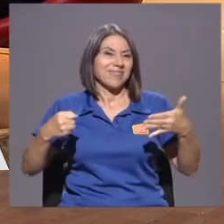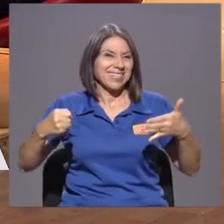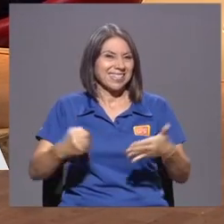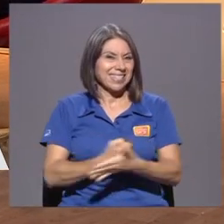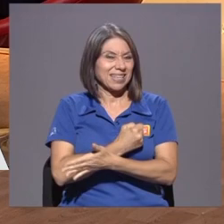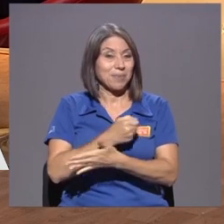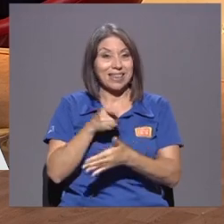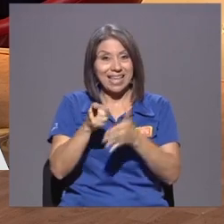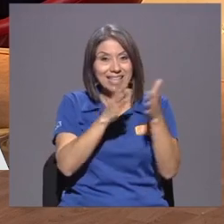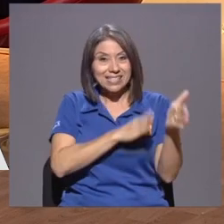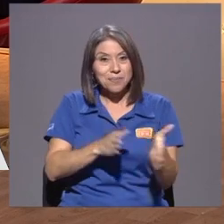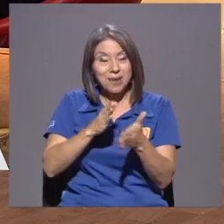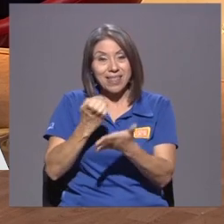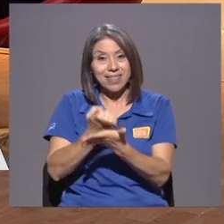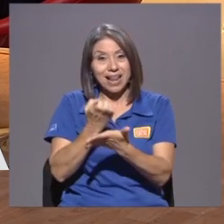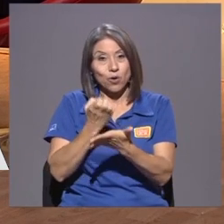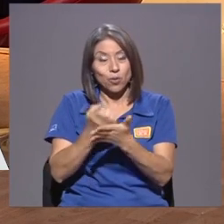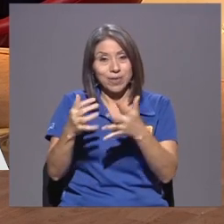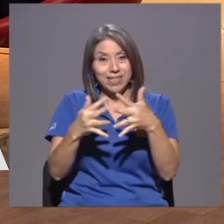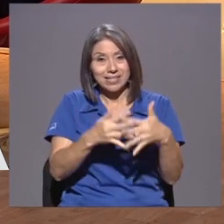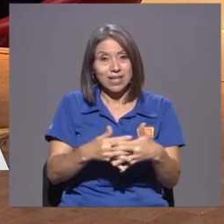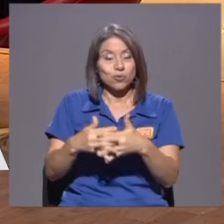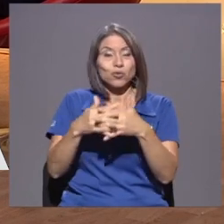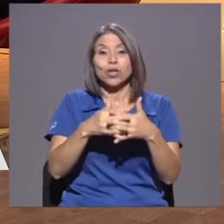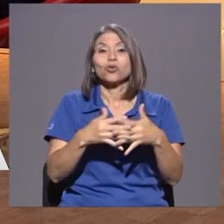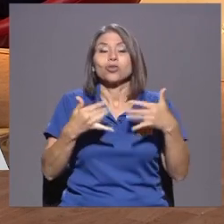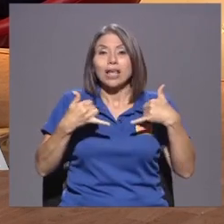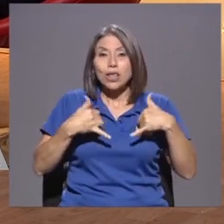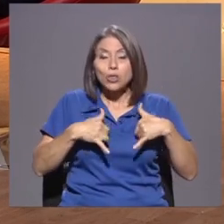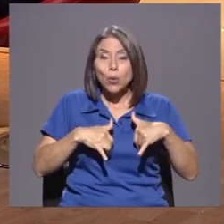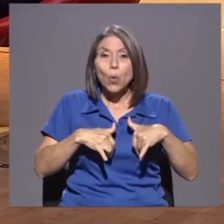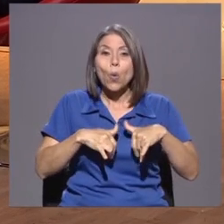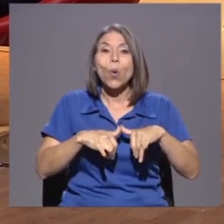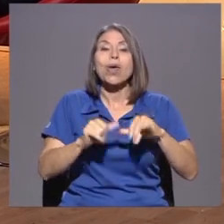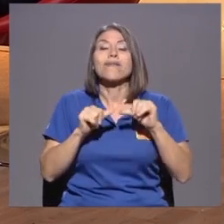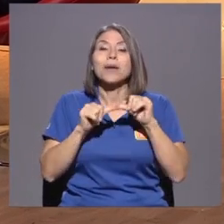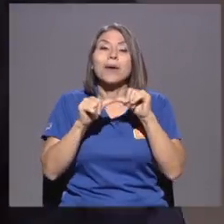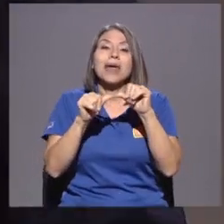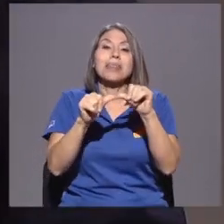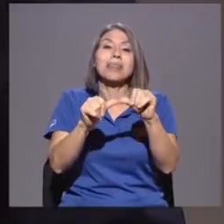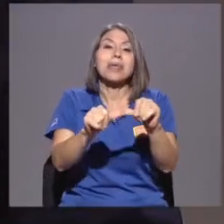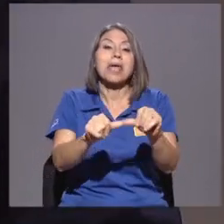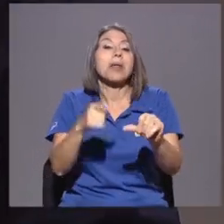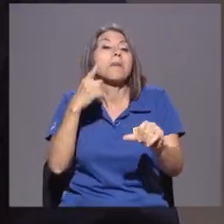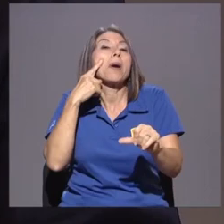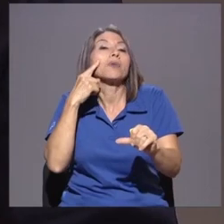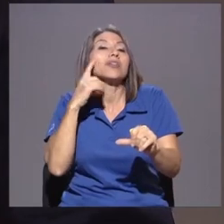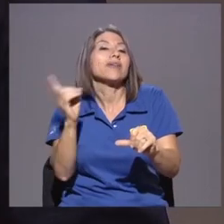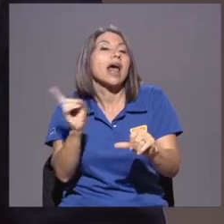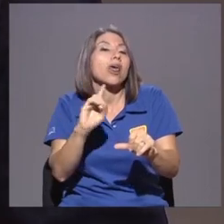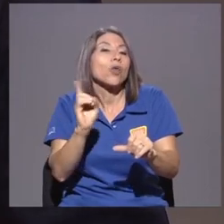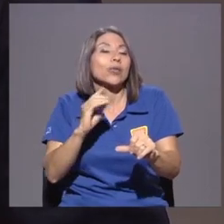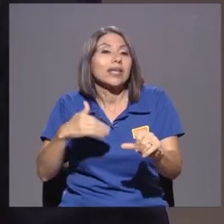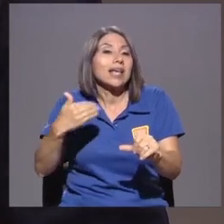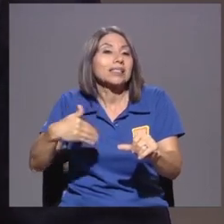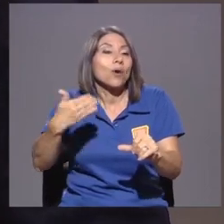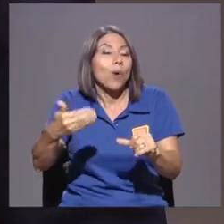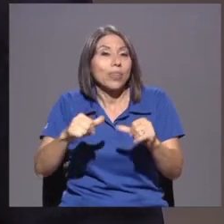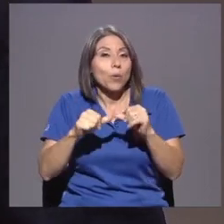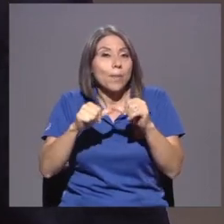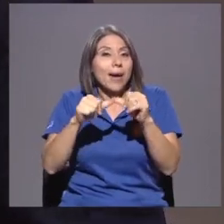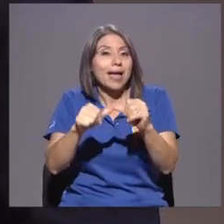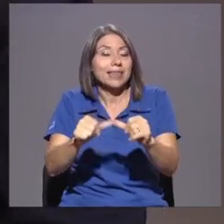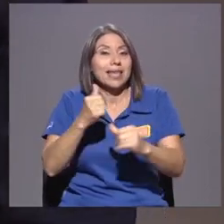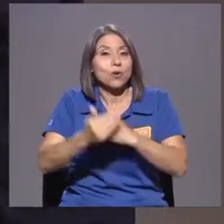economía de eeuu que todavía mantiene vamos a ver hasta dónde y hasta cuándo hay un proceso